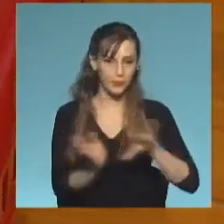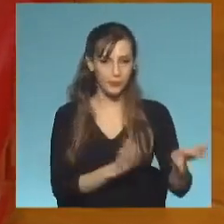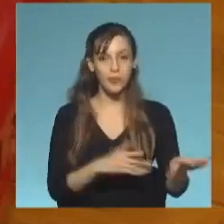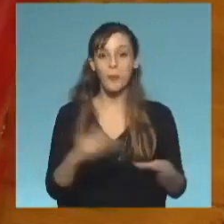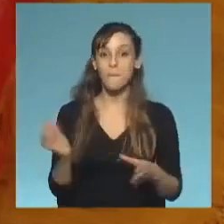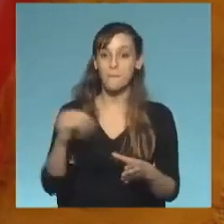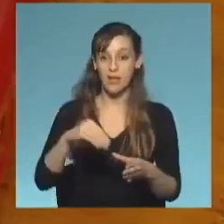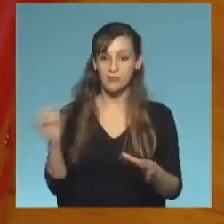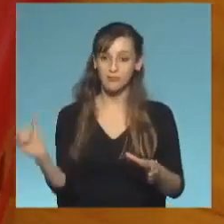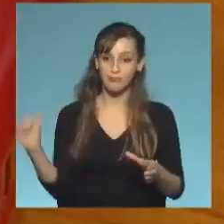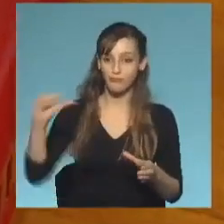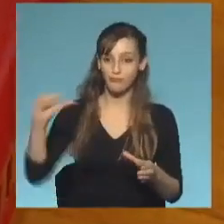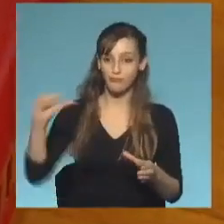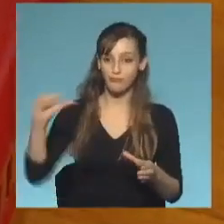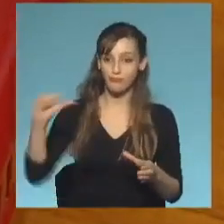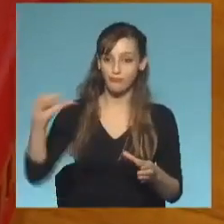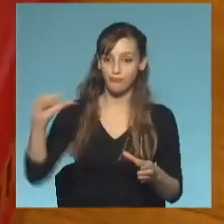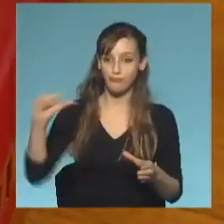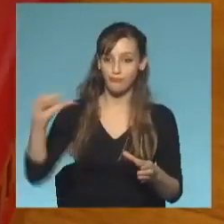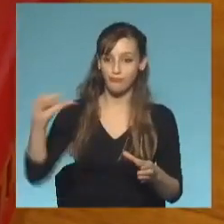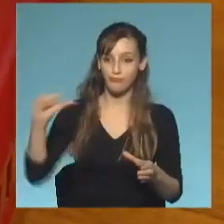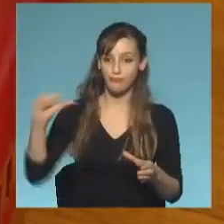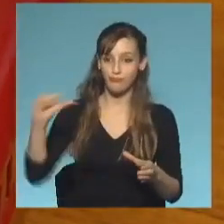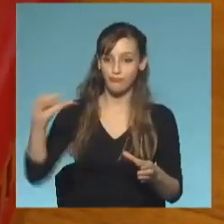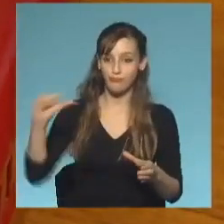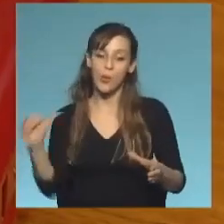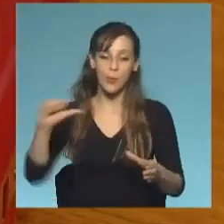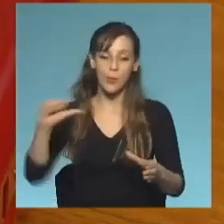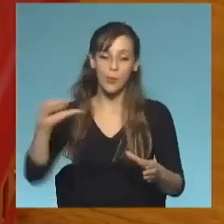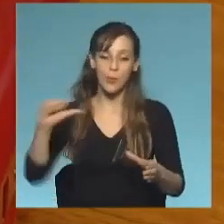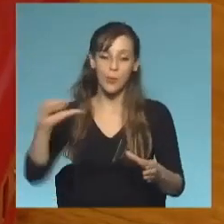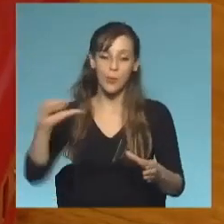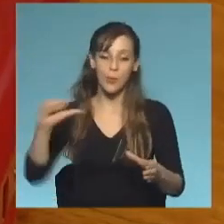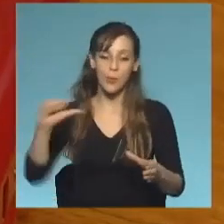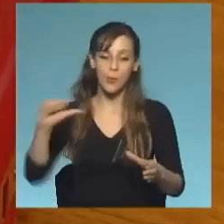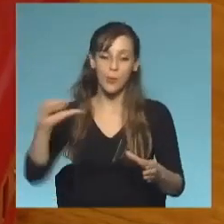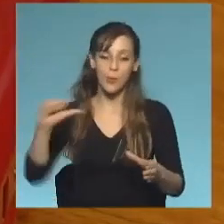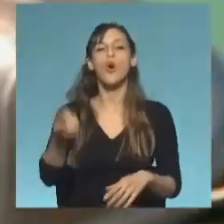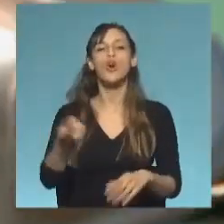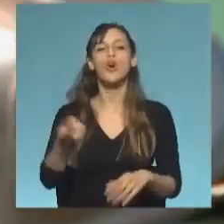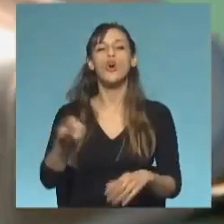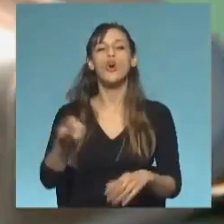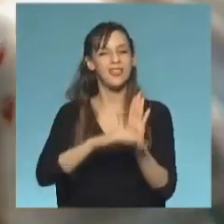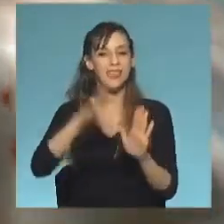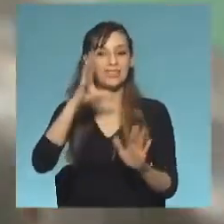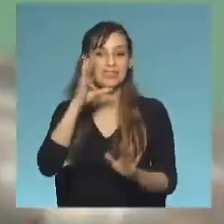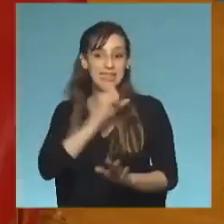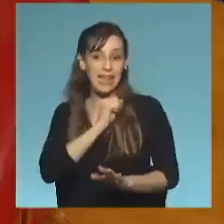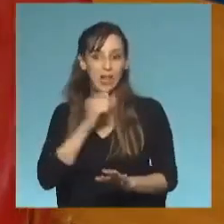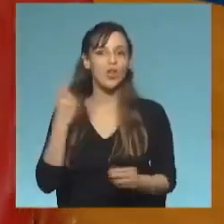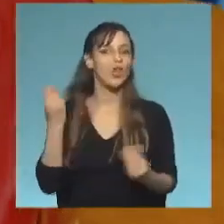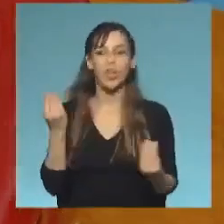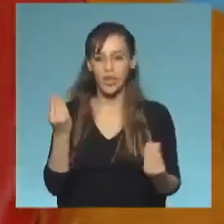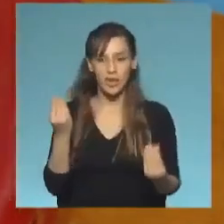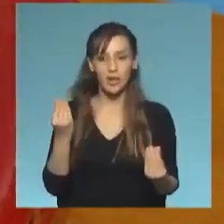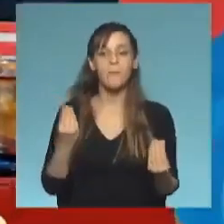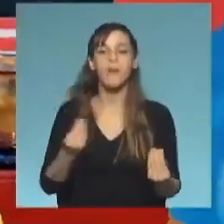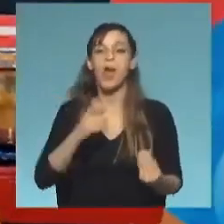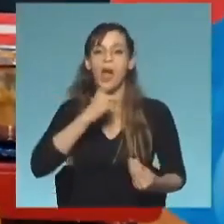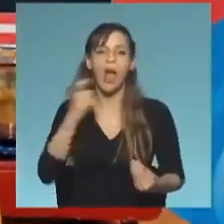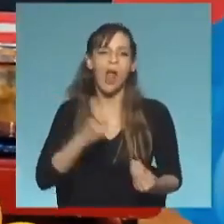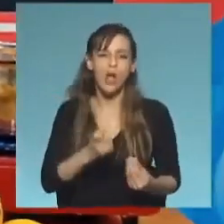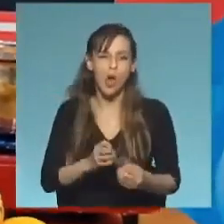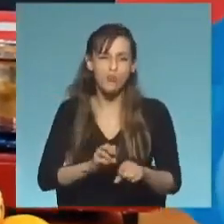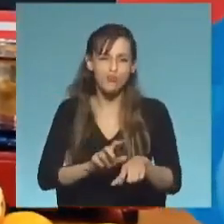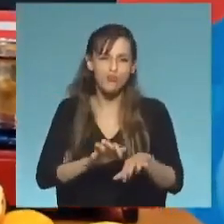resto del vino. Y también otro secretito, Sofi, sí, es para que no se vaya todo el alcohol, si bien